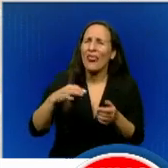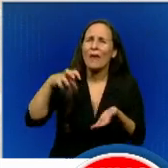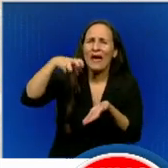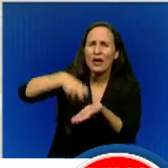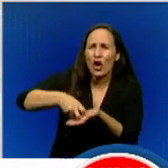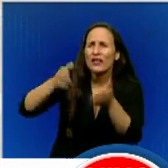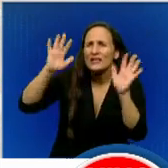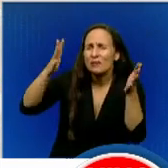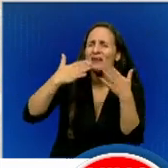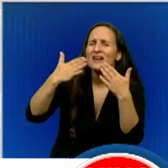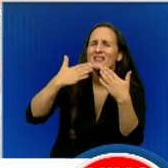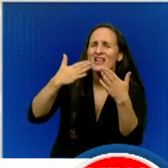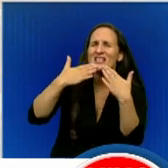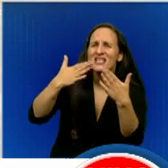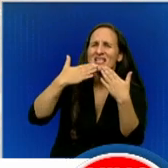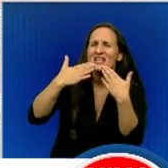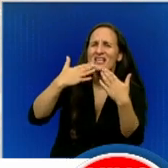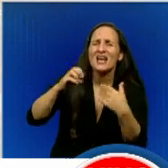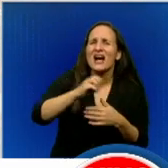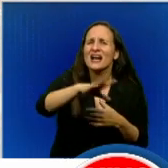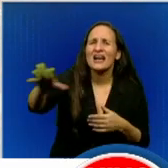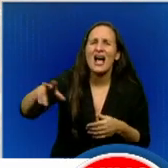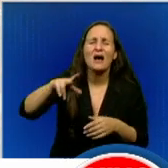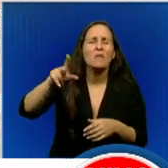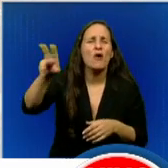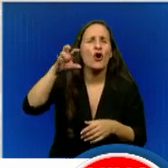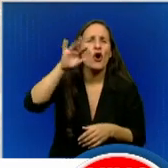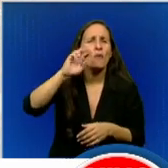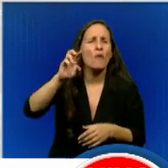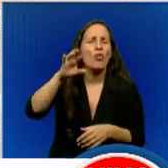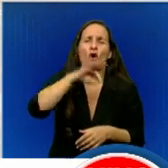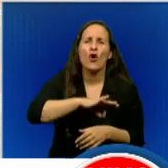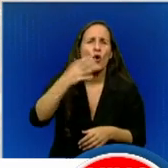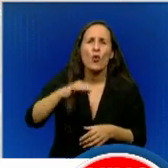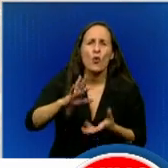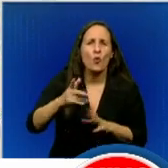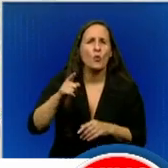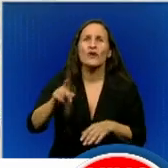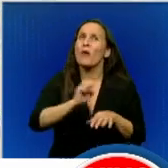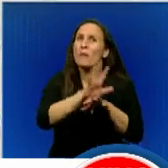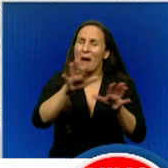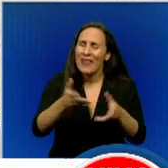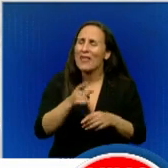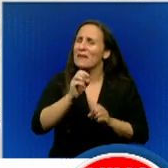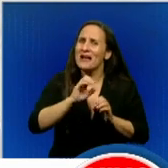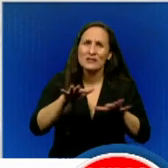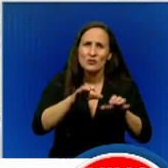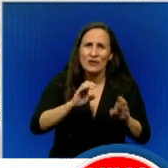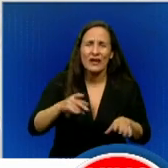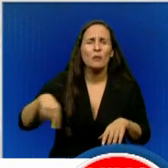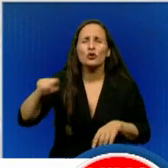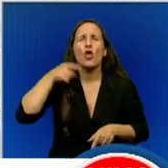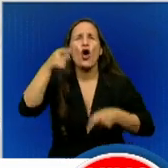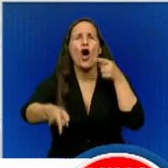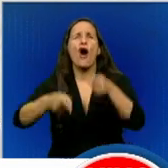y dándole gracias porque son los únicos ingresos y divisas que mantienen la economía de este país aún es pandemia en vez de atacar los